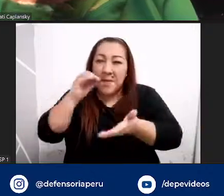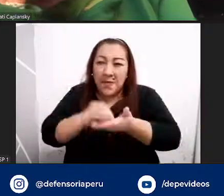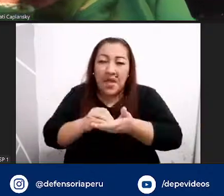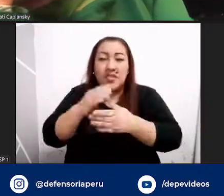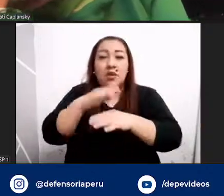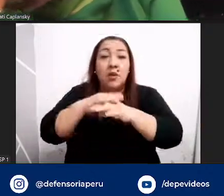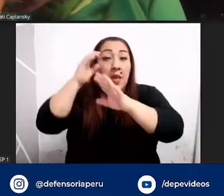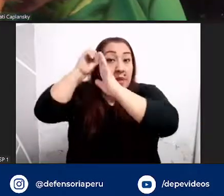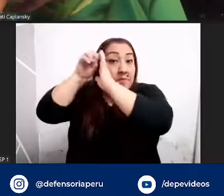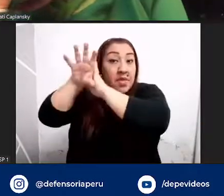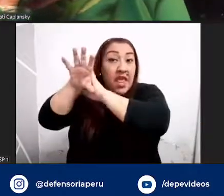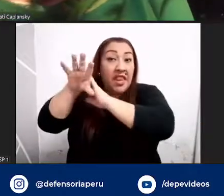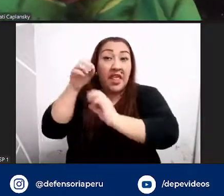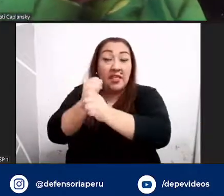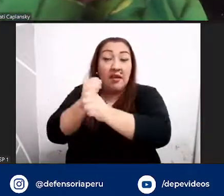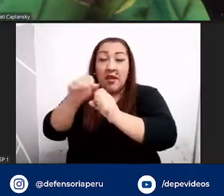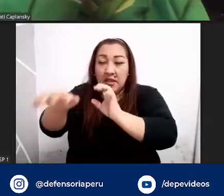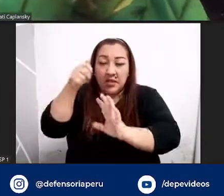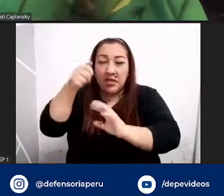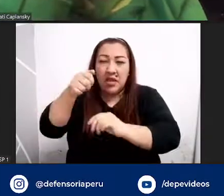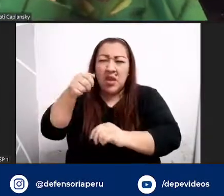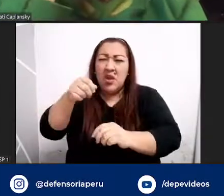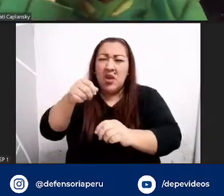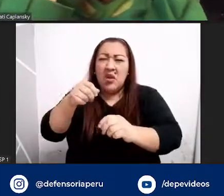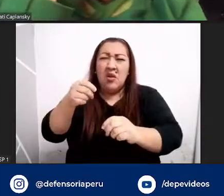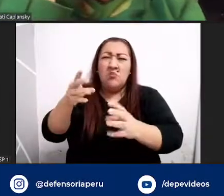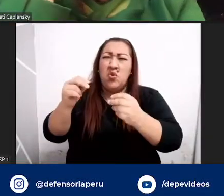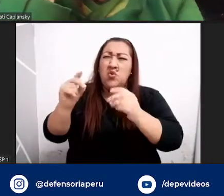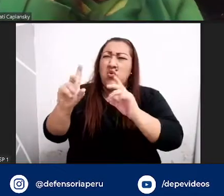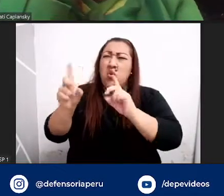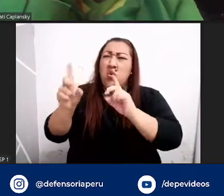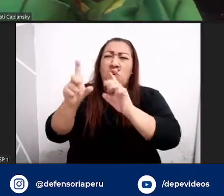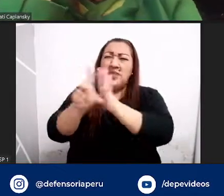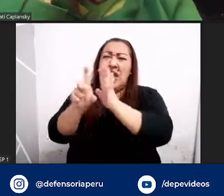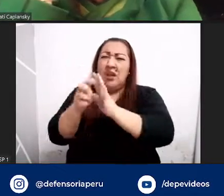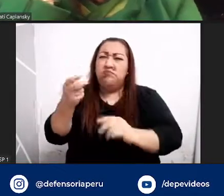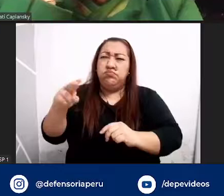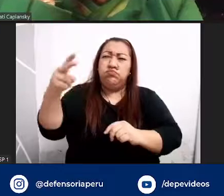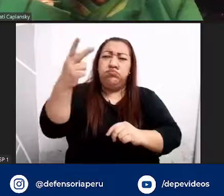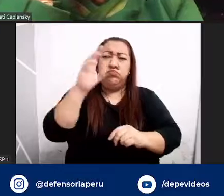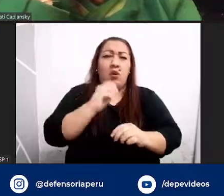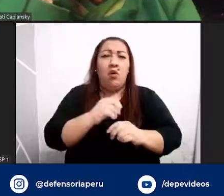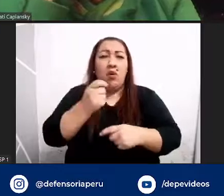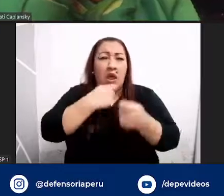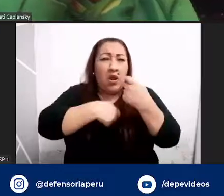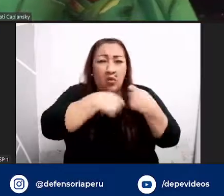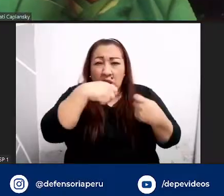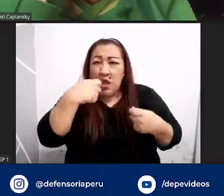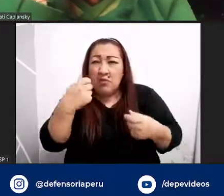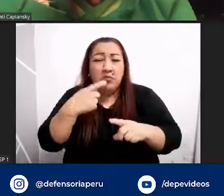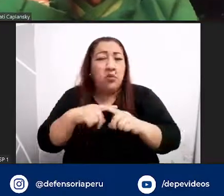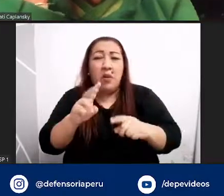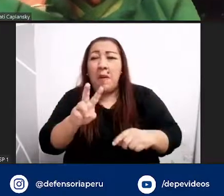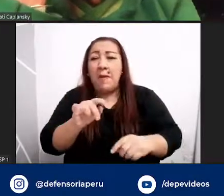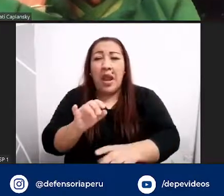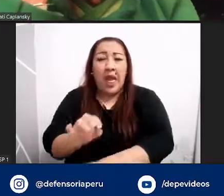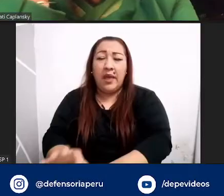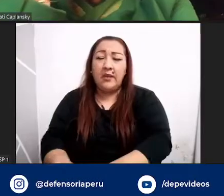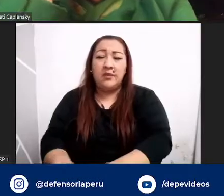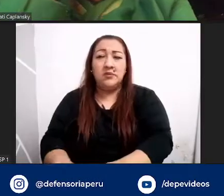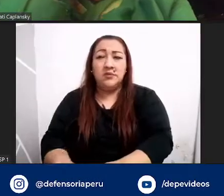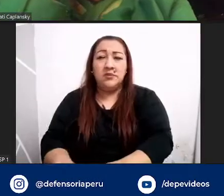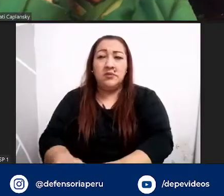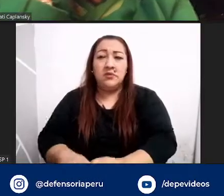narcotráfico, de todas las actividades ilegales, por ejemplo, Madre Dios, en Hebraica, el Estado. Si las autoridades estaban luchando